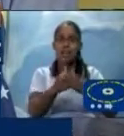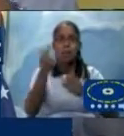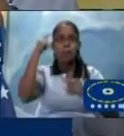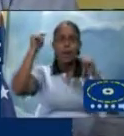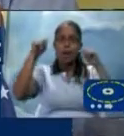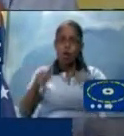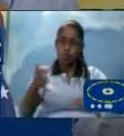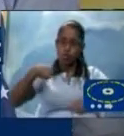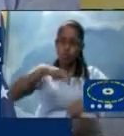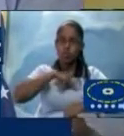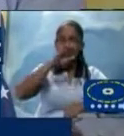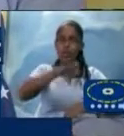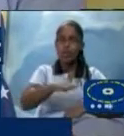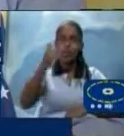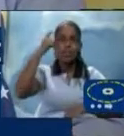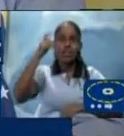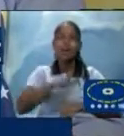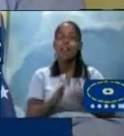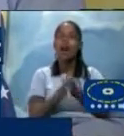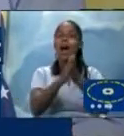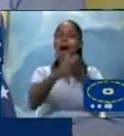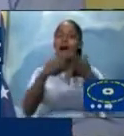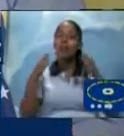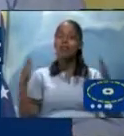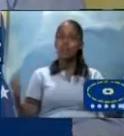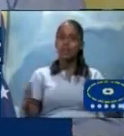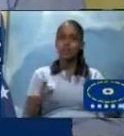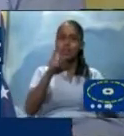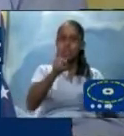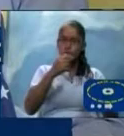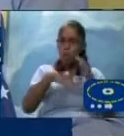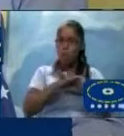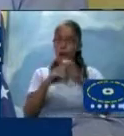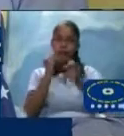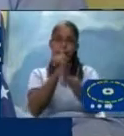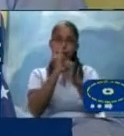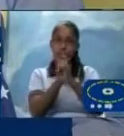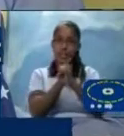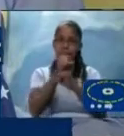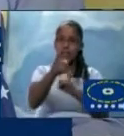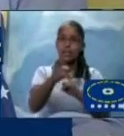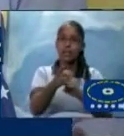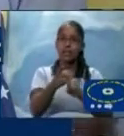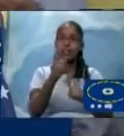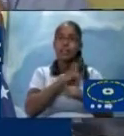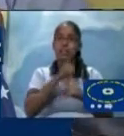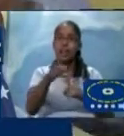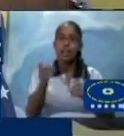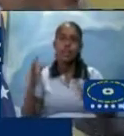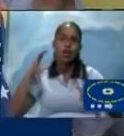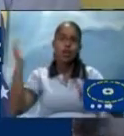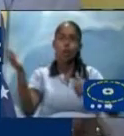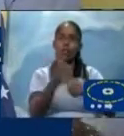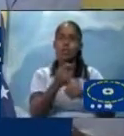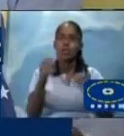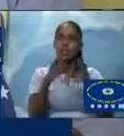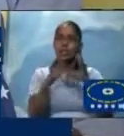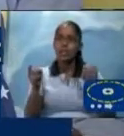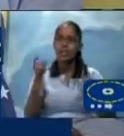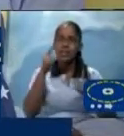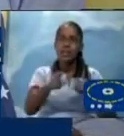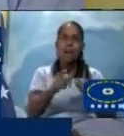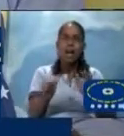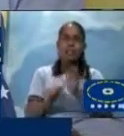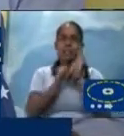hoy, para nosotros hoy en día están abiertas. Usted va al internet, a la página y ahí consigue